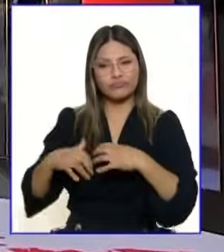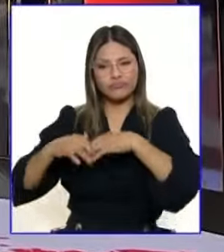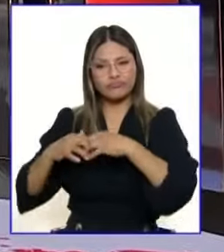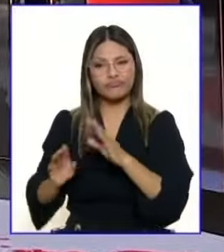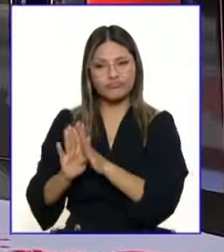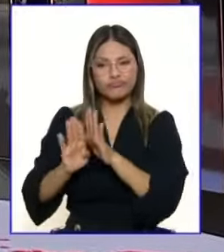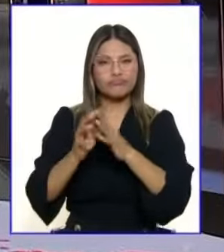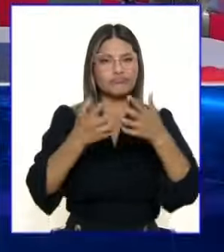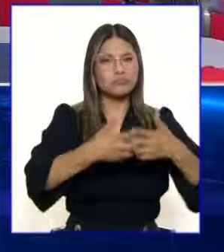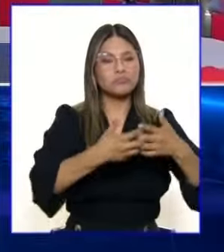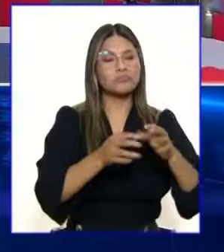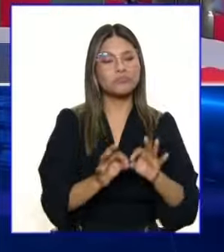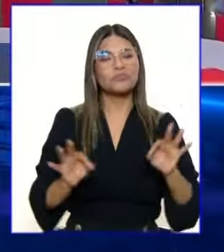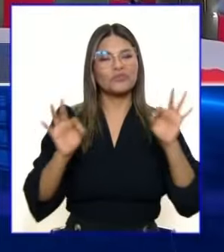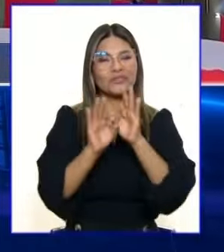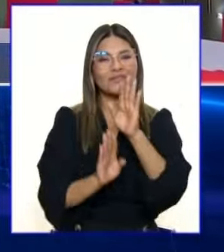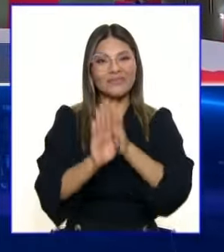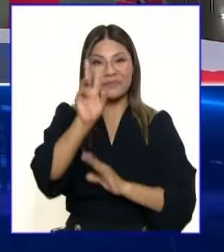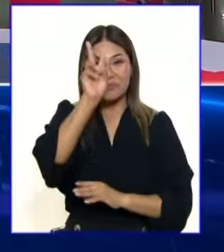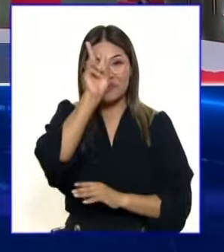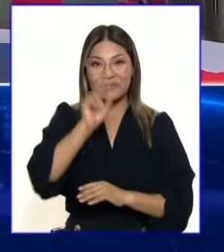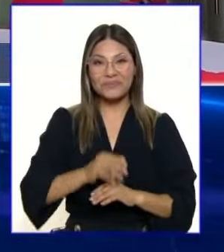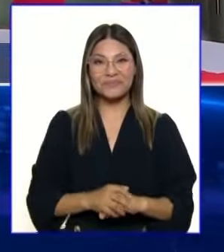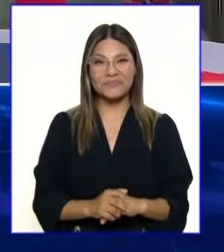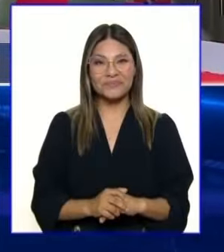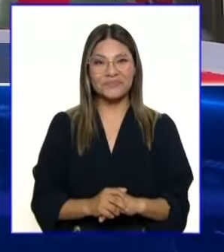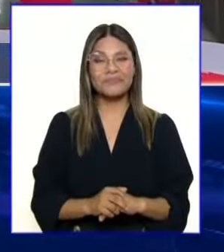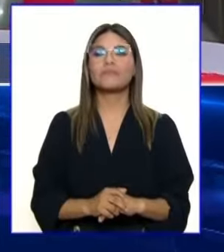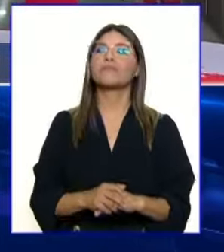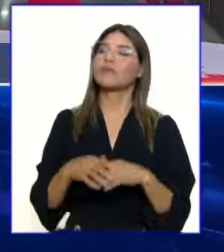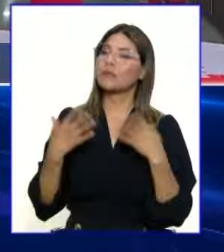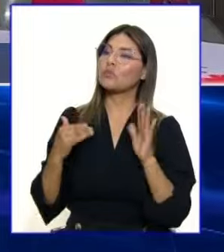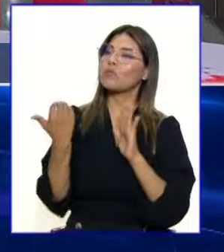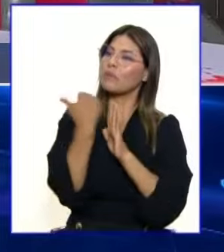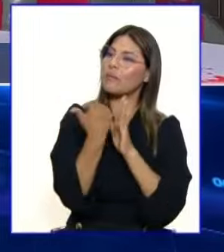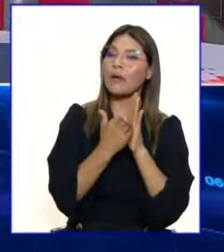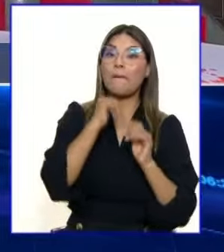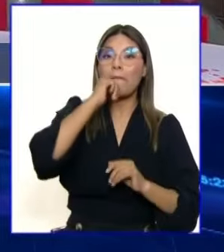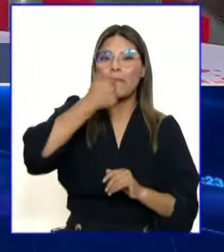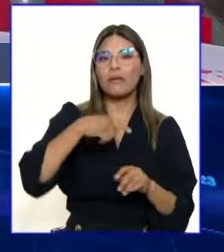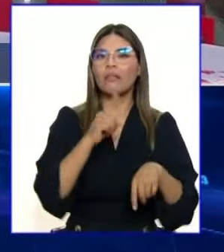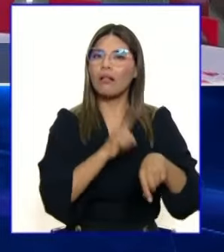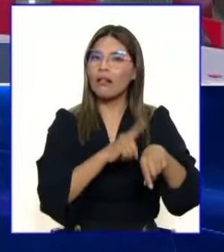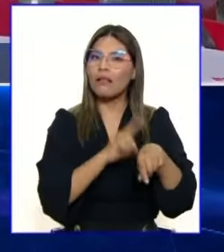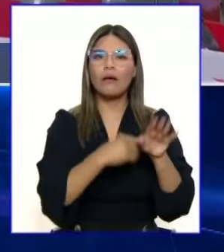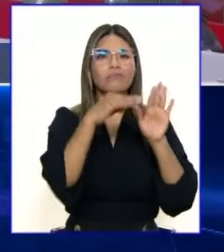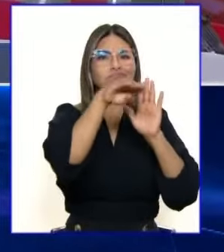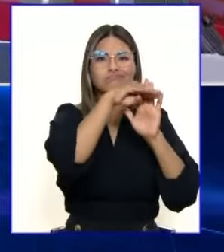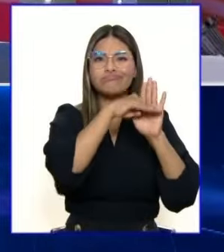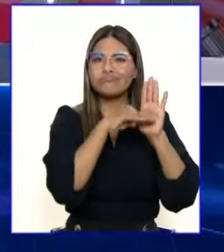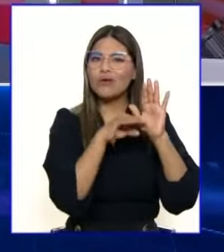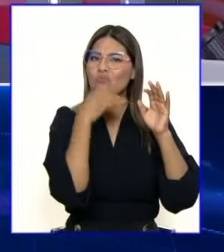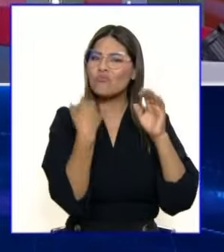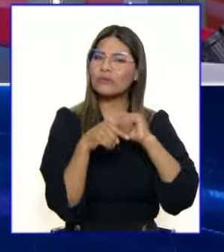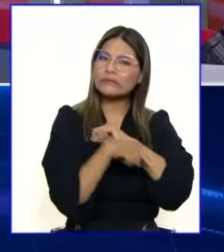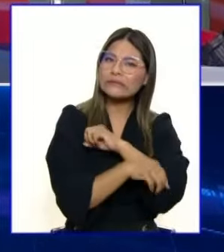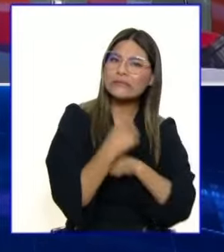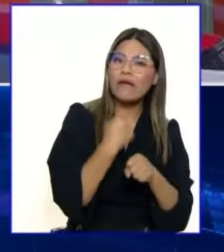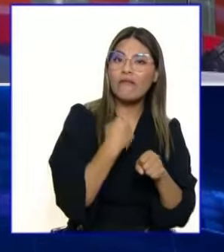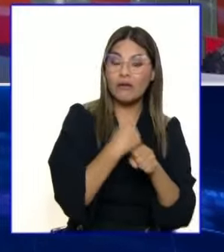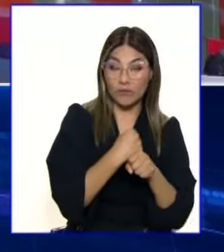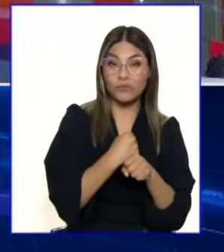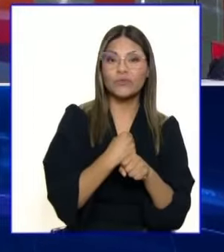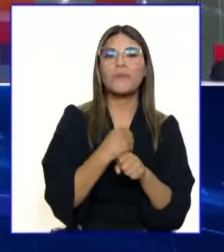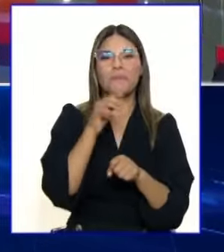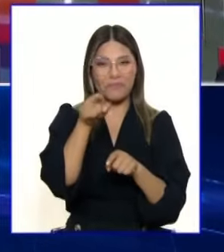país. Muy importante entonces, la agenda es intensa el día de mañana, pero todos los detalles los va a poder conocer